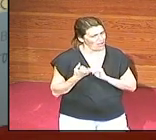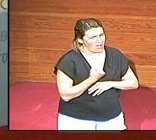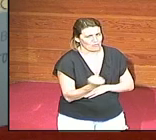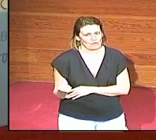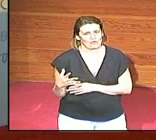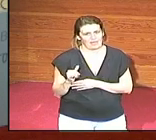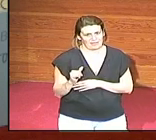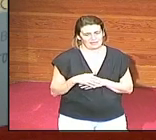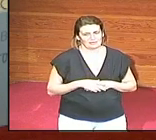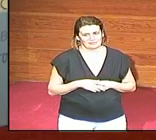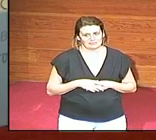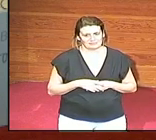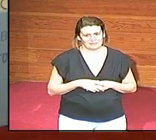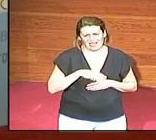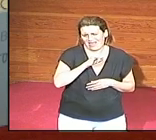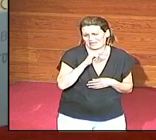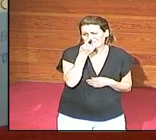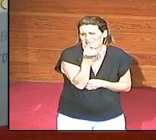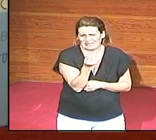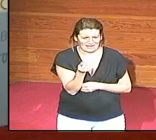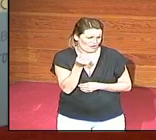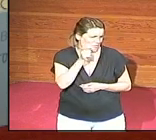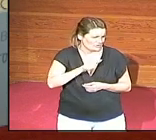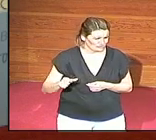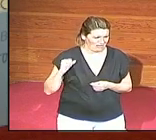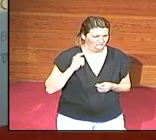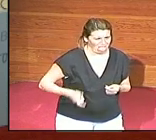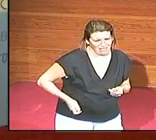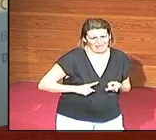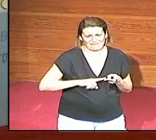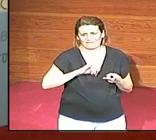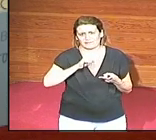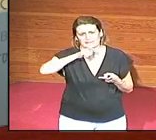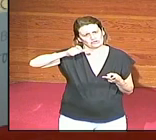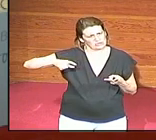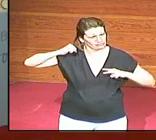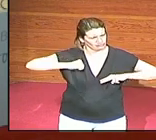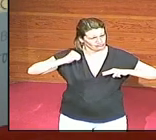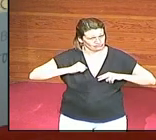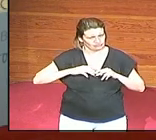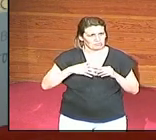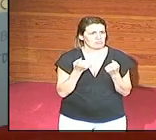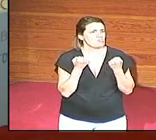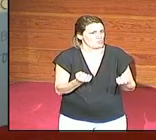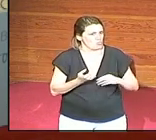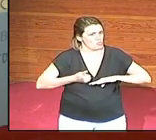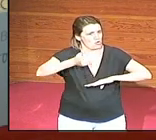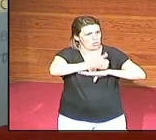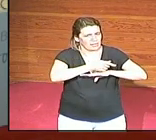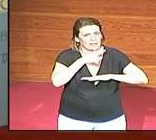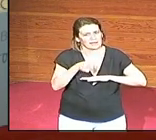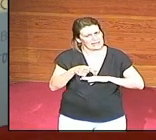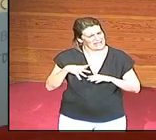hay oligarcas, hay multimillonarios que se han montado su propia milicia con sus